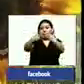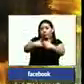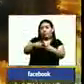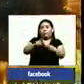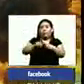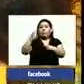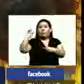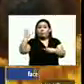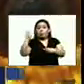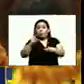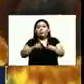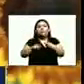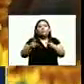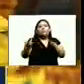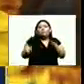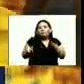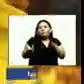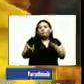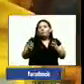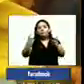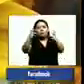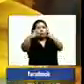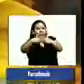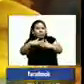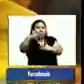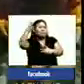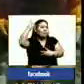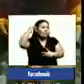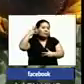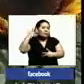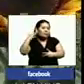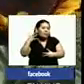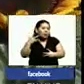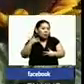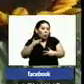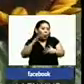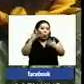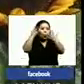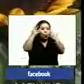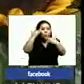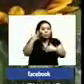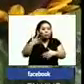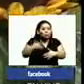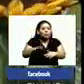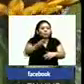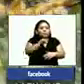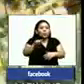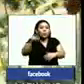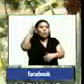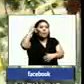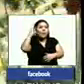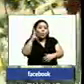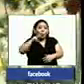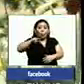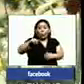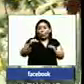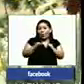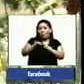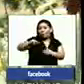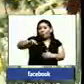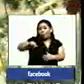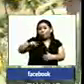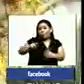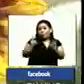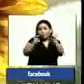anaranjado Tenemos el bicolor Con un amarillo Desvanecido Que en realidad le llaman limón Tenemos lo que